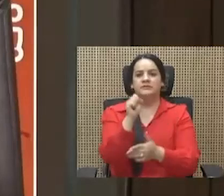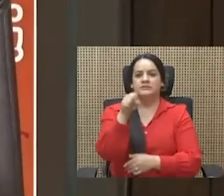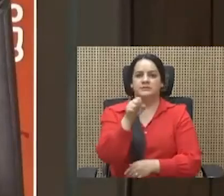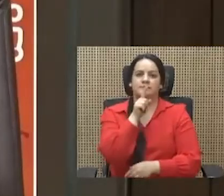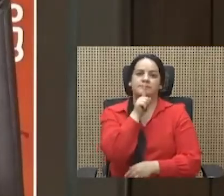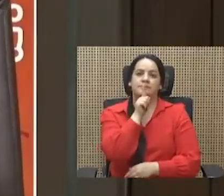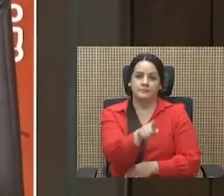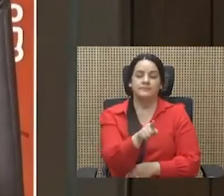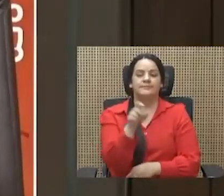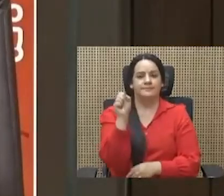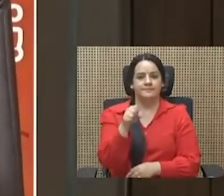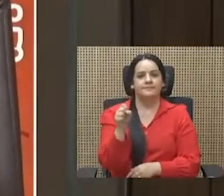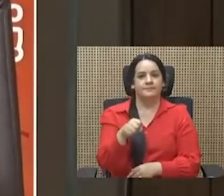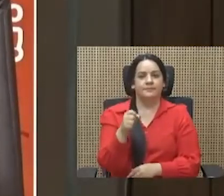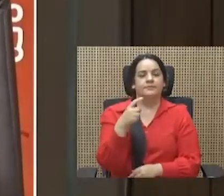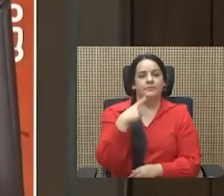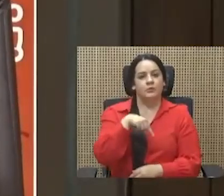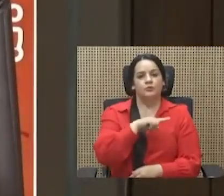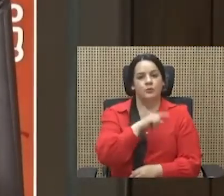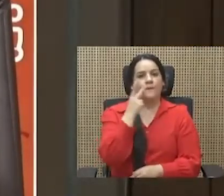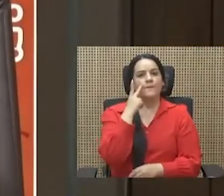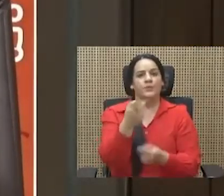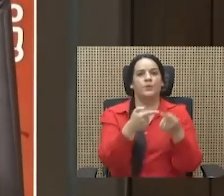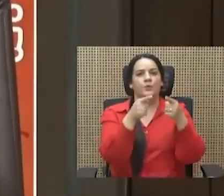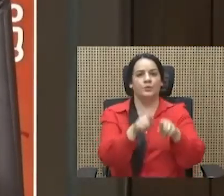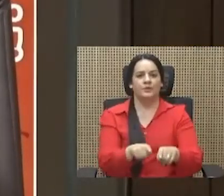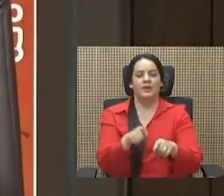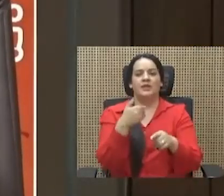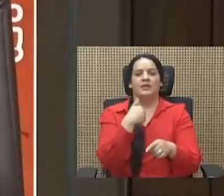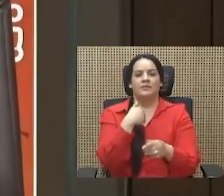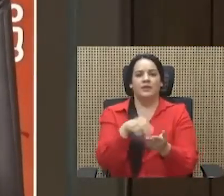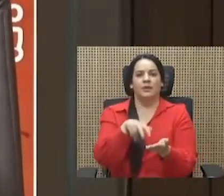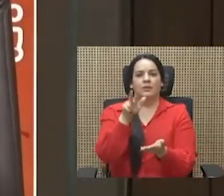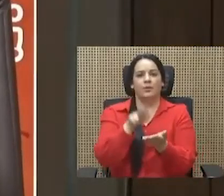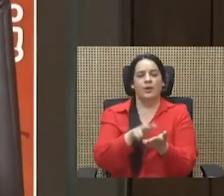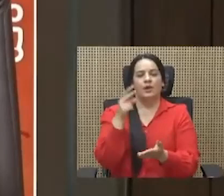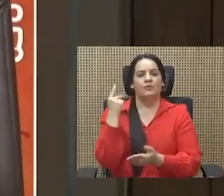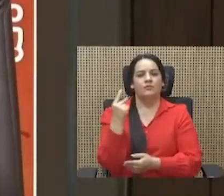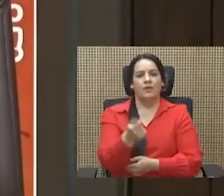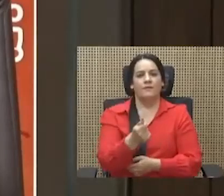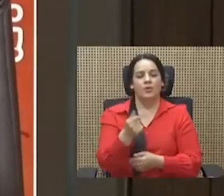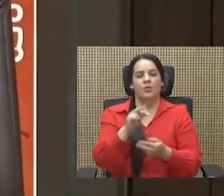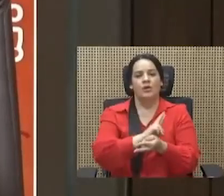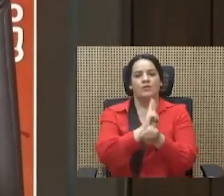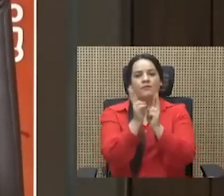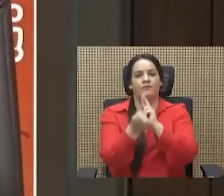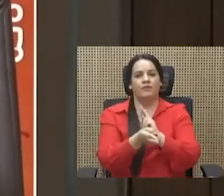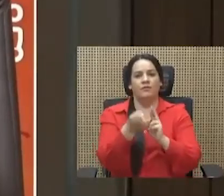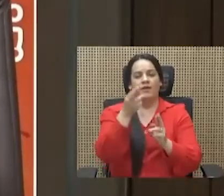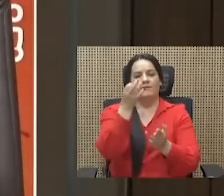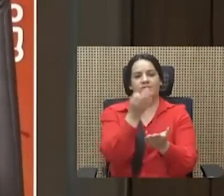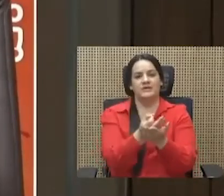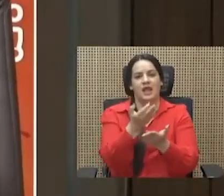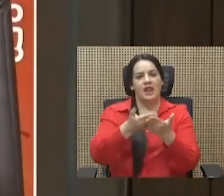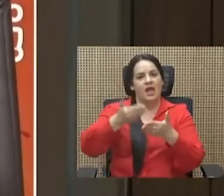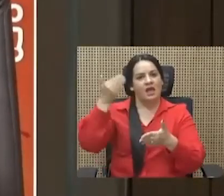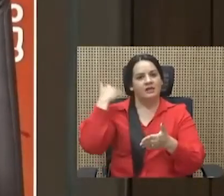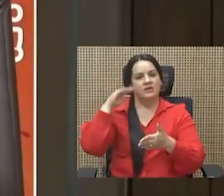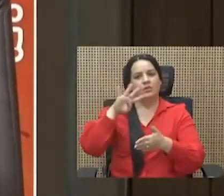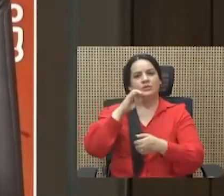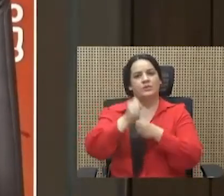las consecuencias de haber aprobado a la carrera una reforma fiscal hace 4 años, después de que por 20